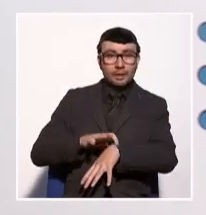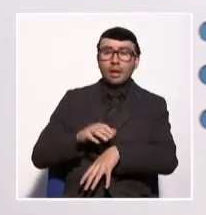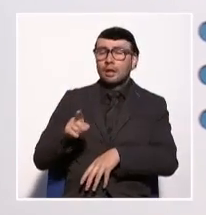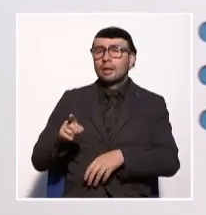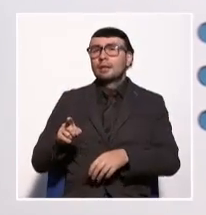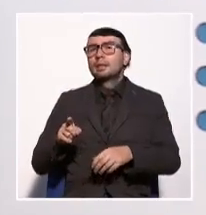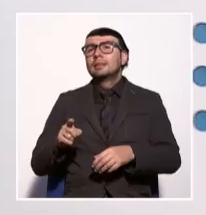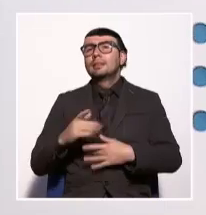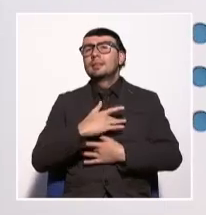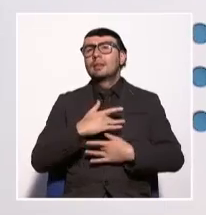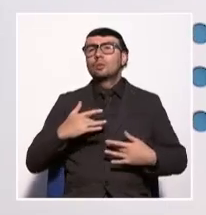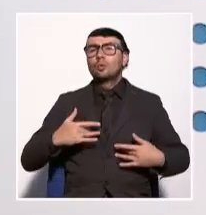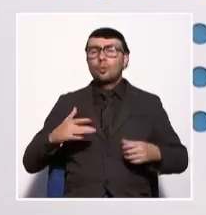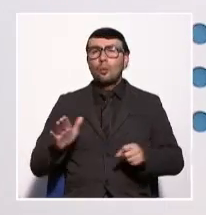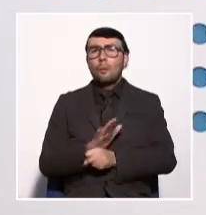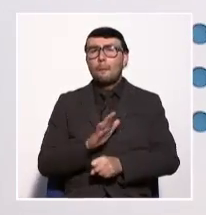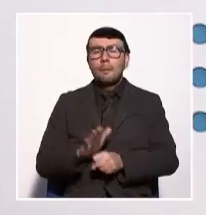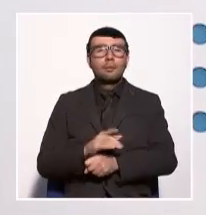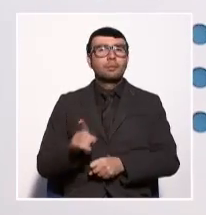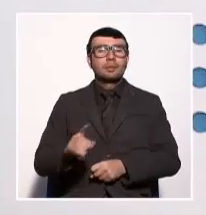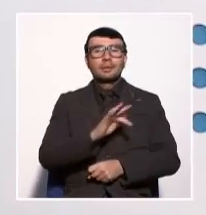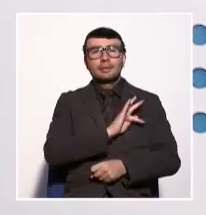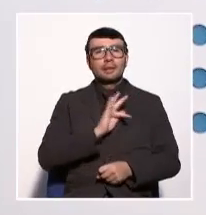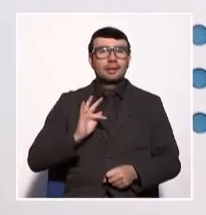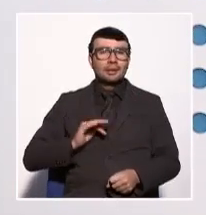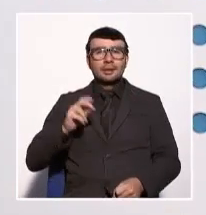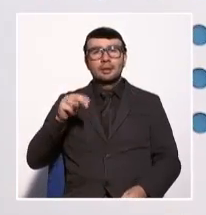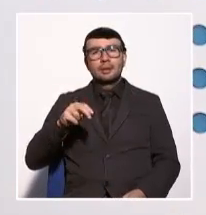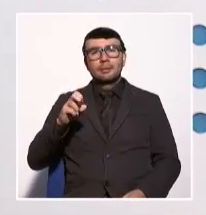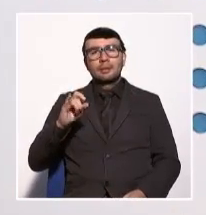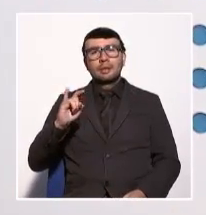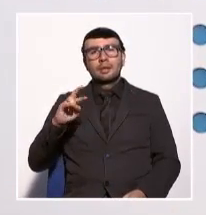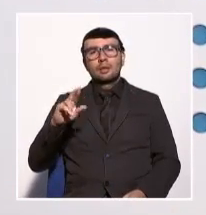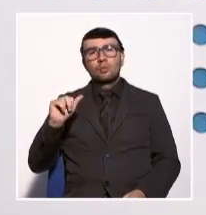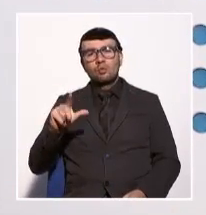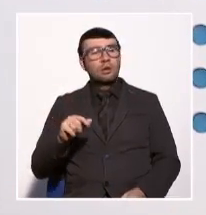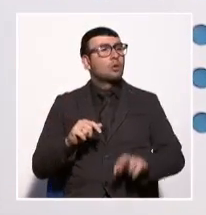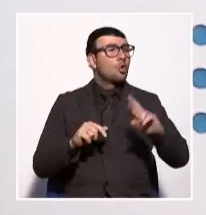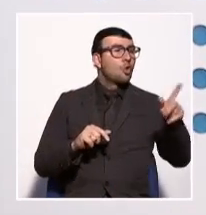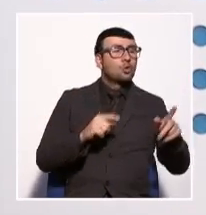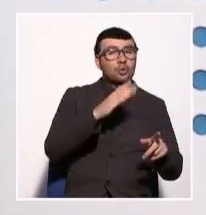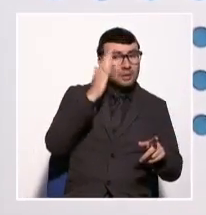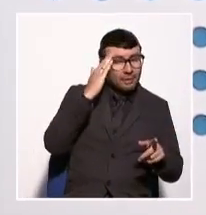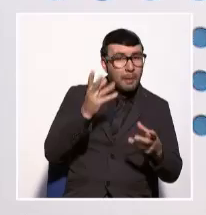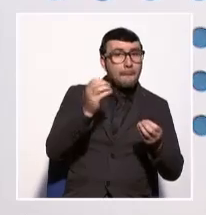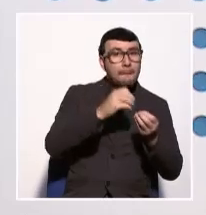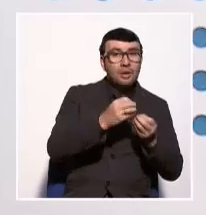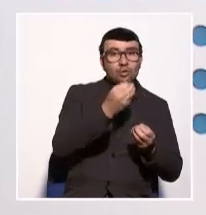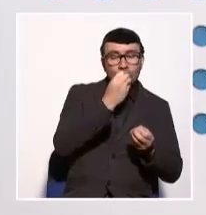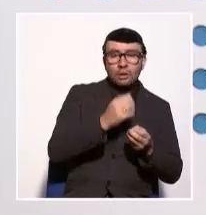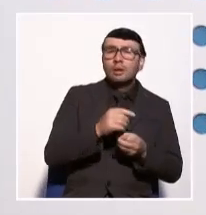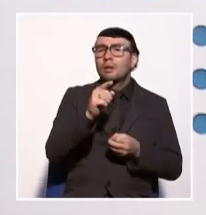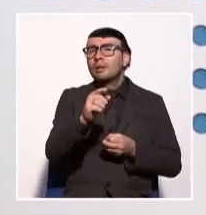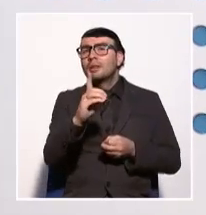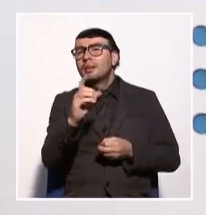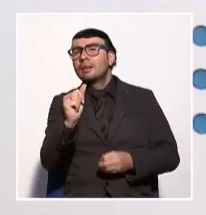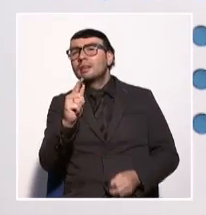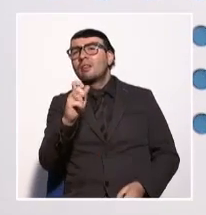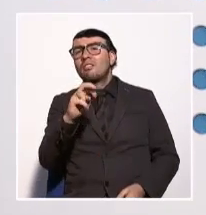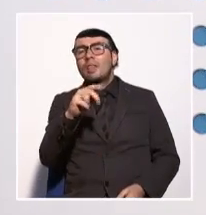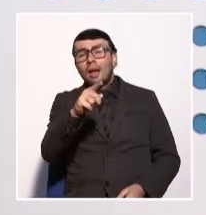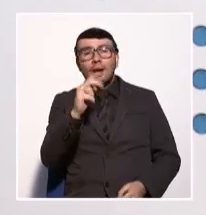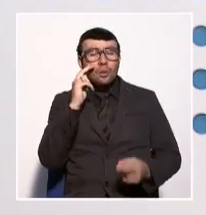en terapia neural el otro sabe más de nutrición la autoridad no sabe más de medicina interna y